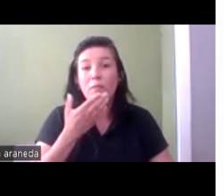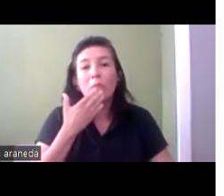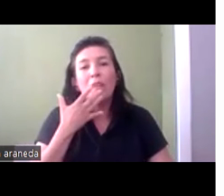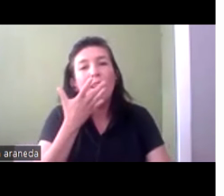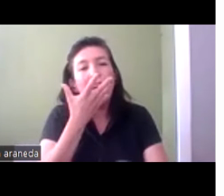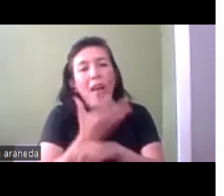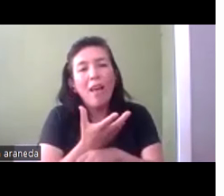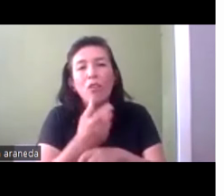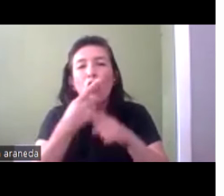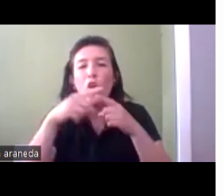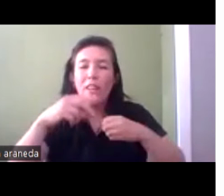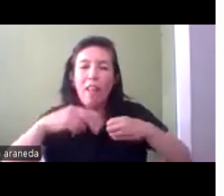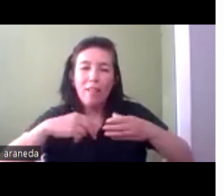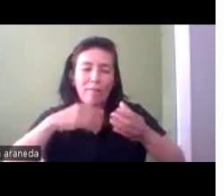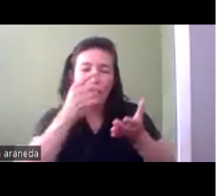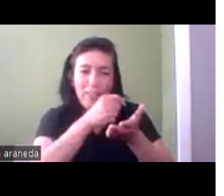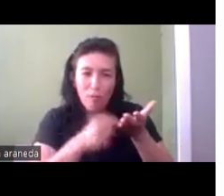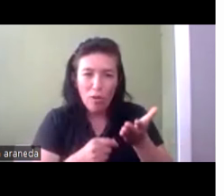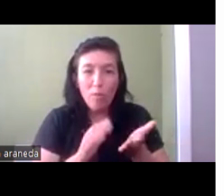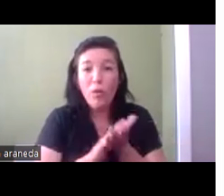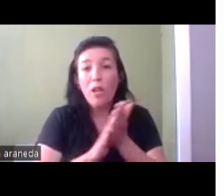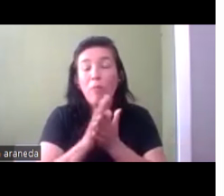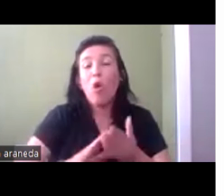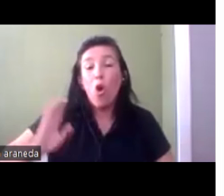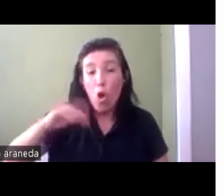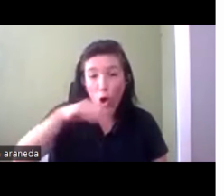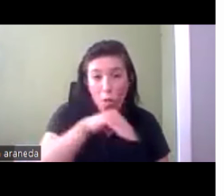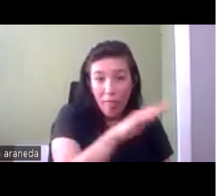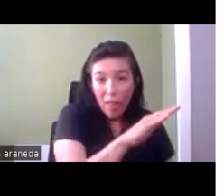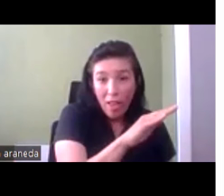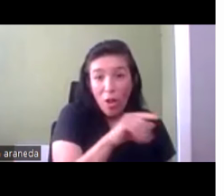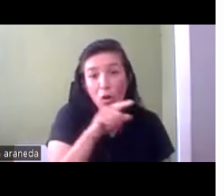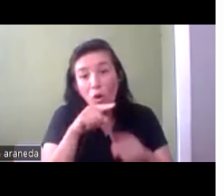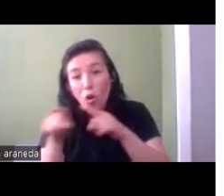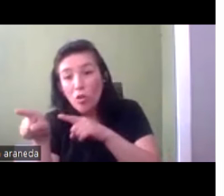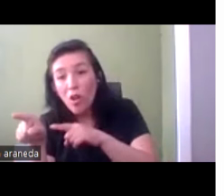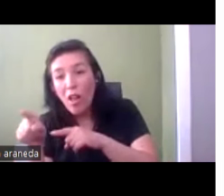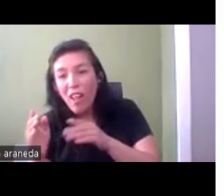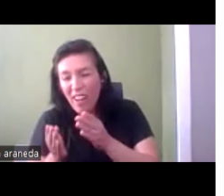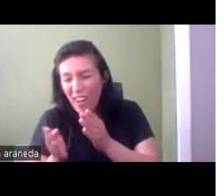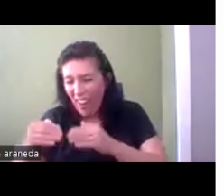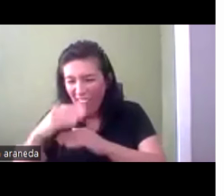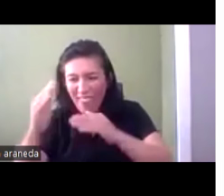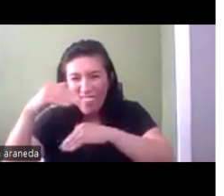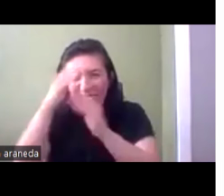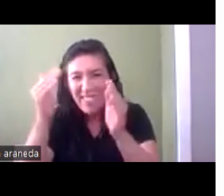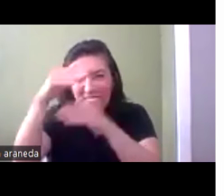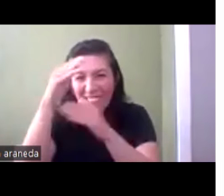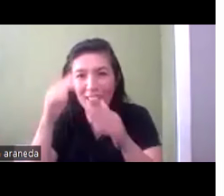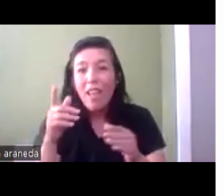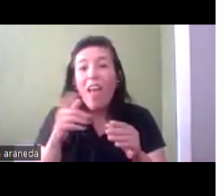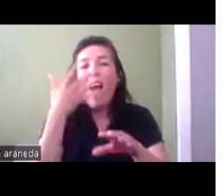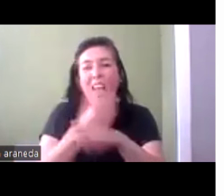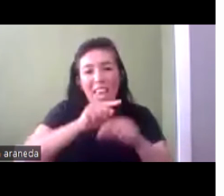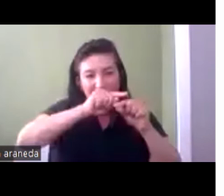otro tipo de patrones decorativos, como el patrón tipo ondas o el patrón tipo laberinto, que dan cuenta de elementos decorativos lineales